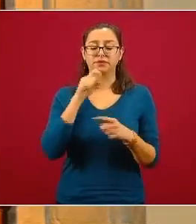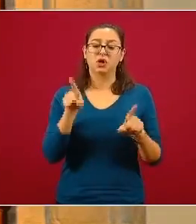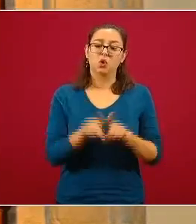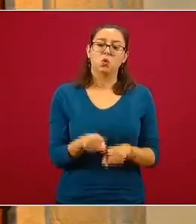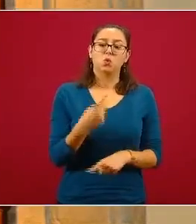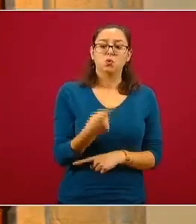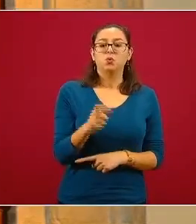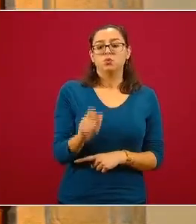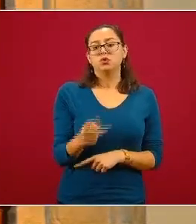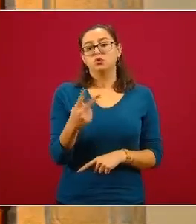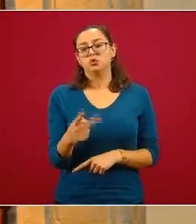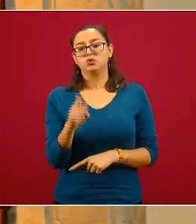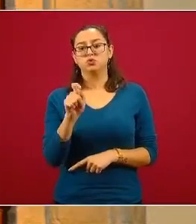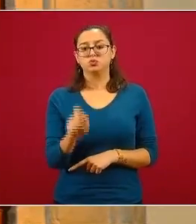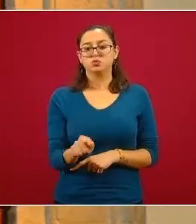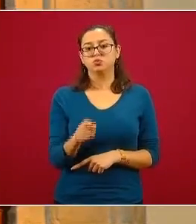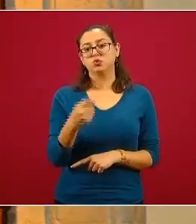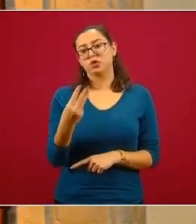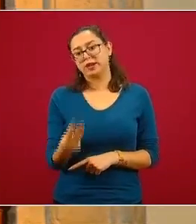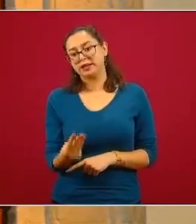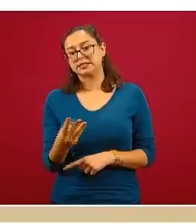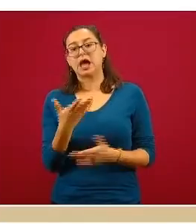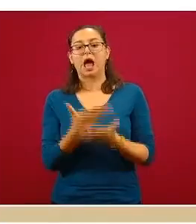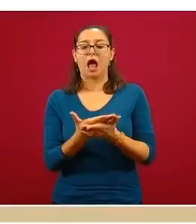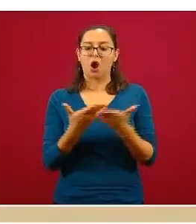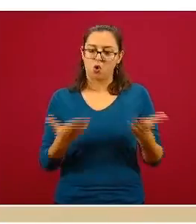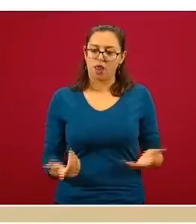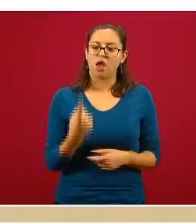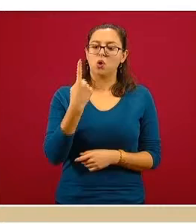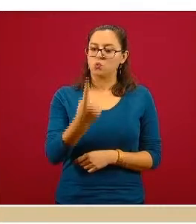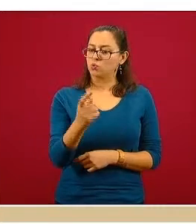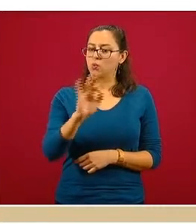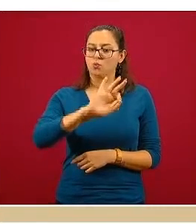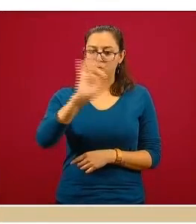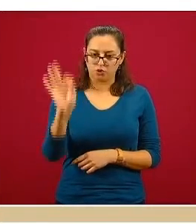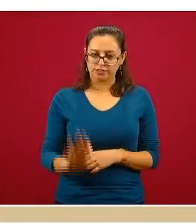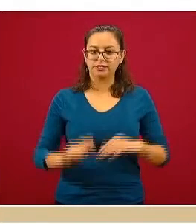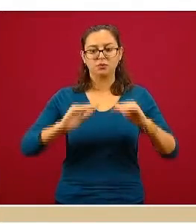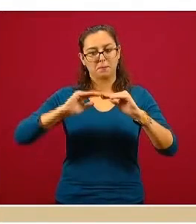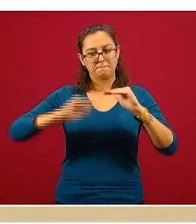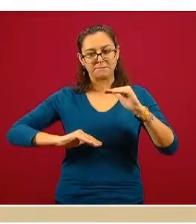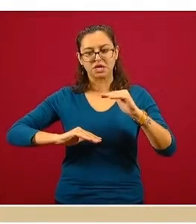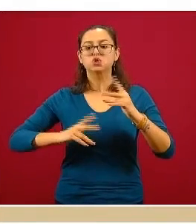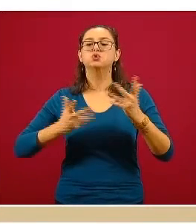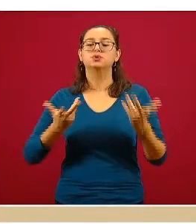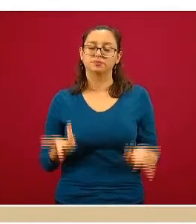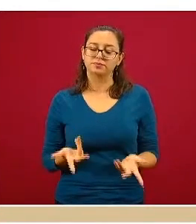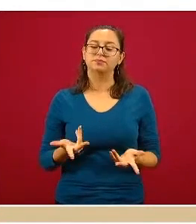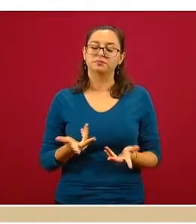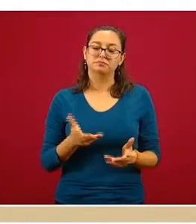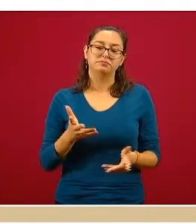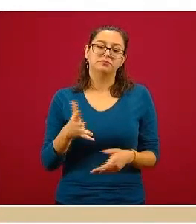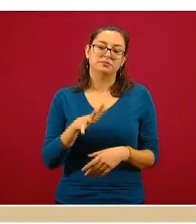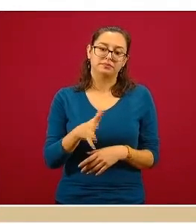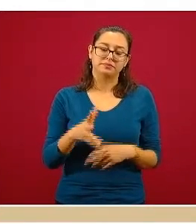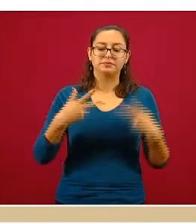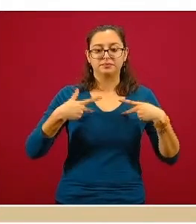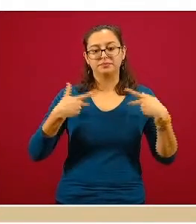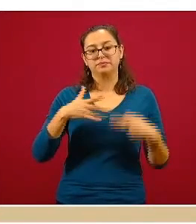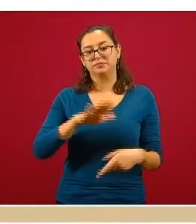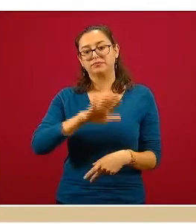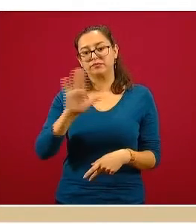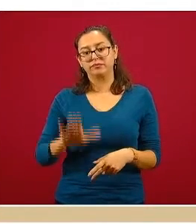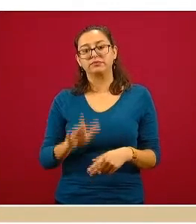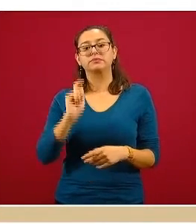entre 1.2 y 1.3, 1% es el cambio diario de defunciones estimadas que tenemos, por lo tanto,